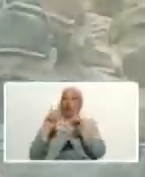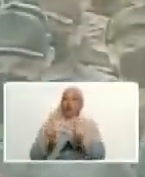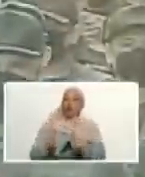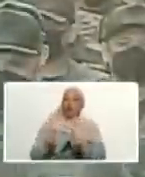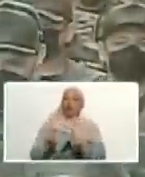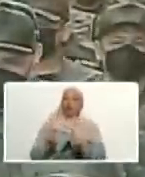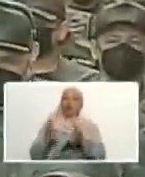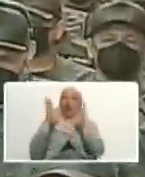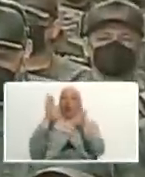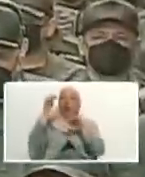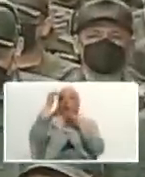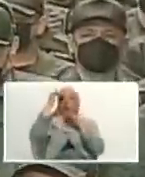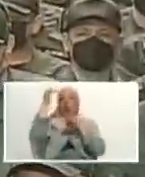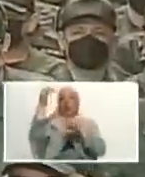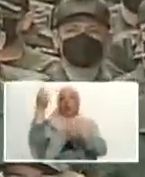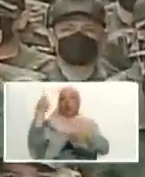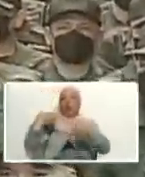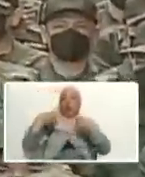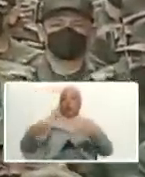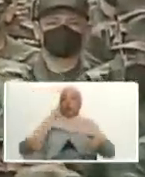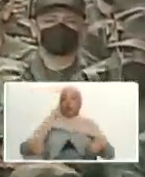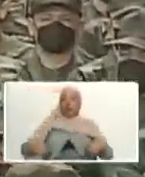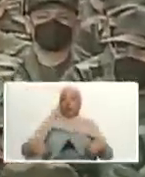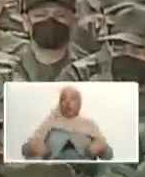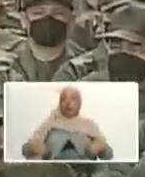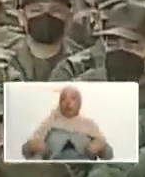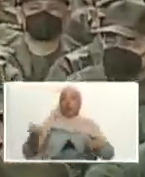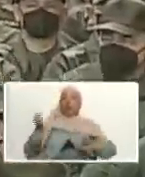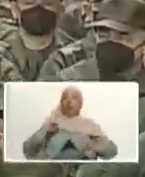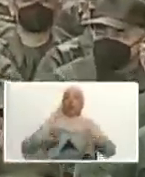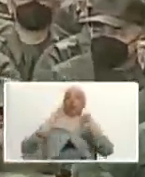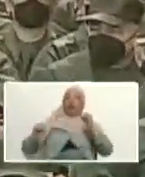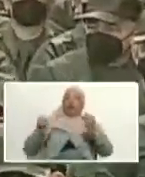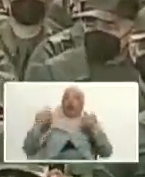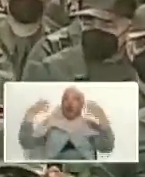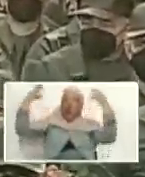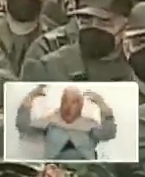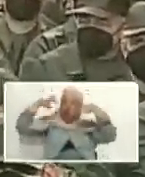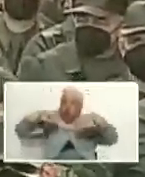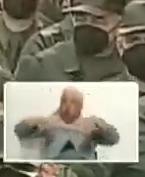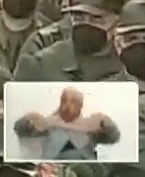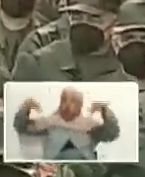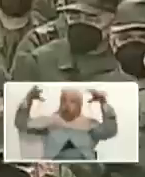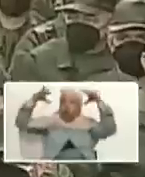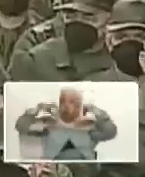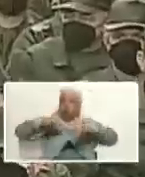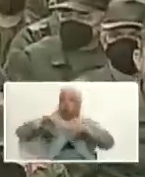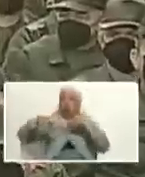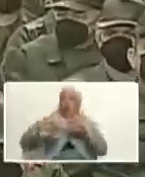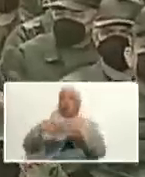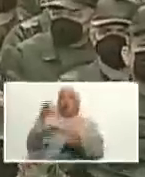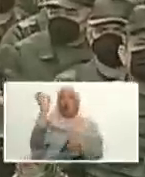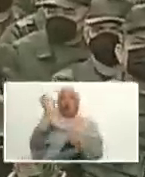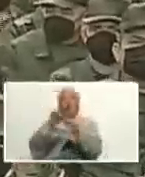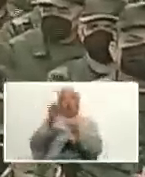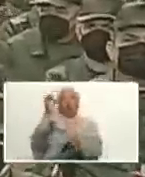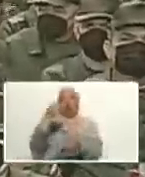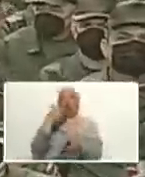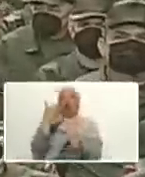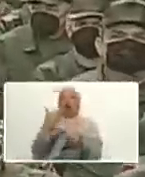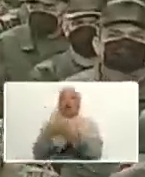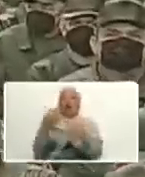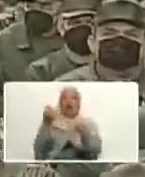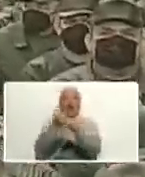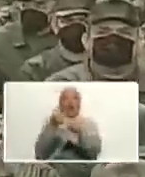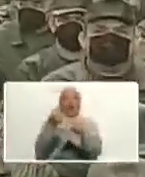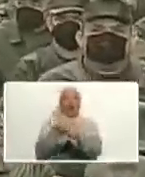la atención humanitaria a las zonas de desastre de lluvia fue todo un éxito gracias a la disciplina y a